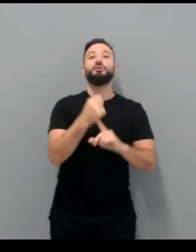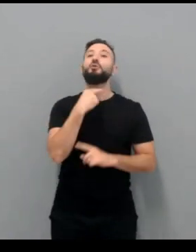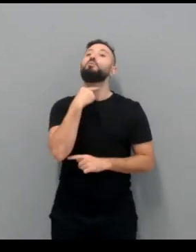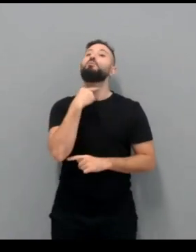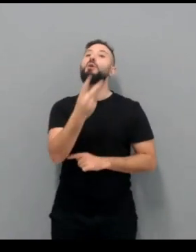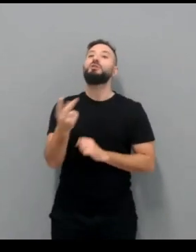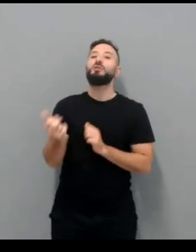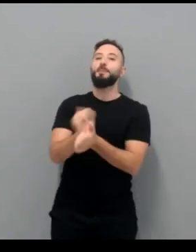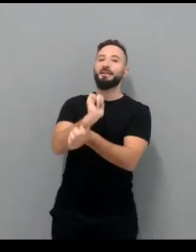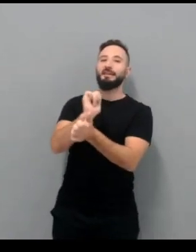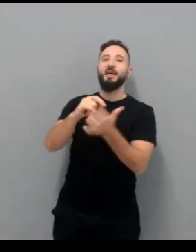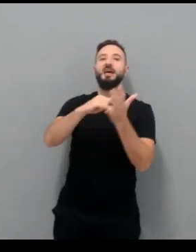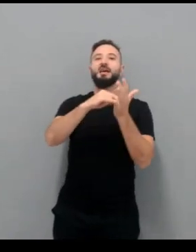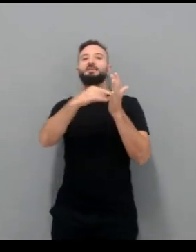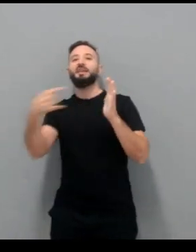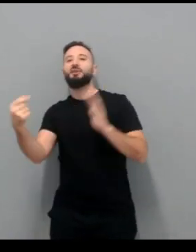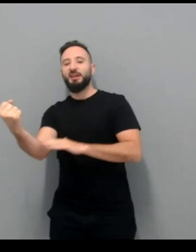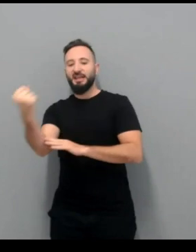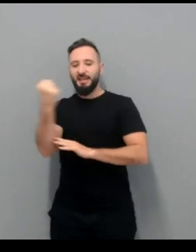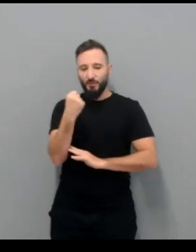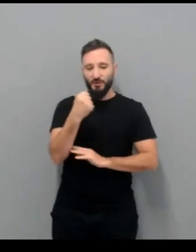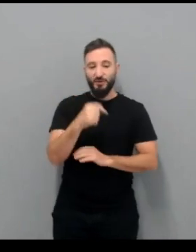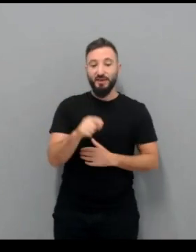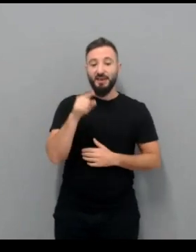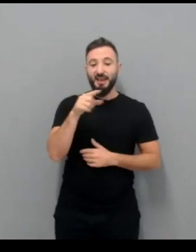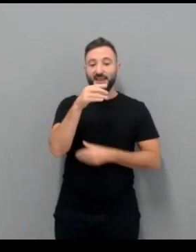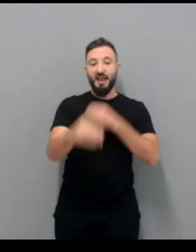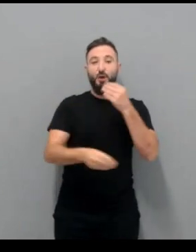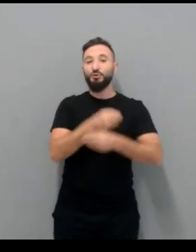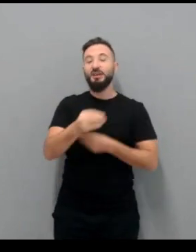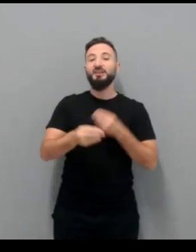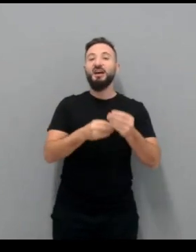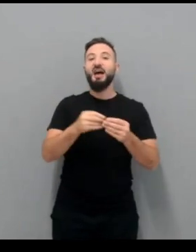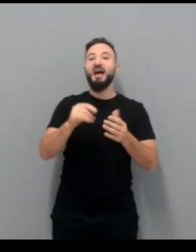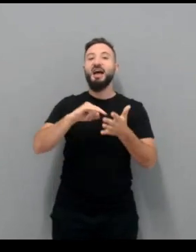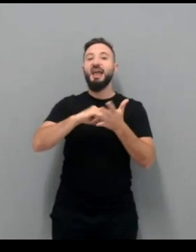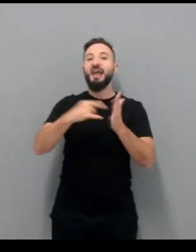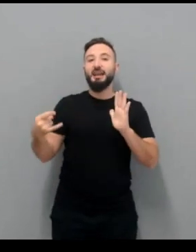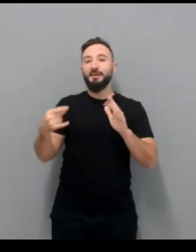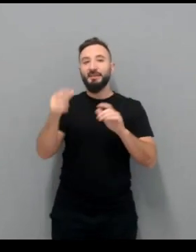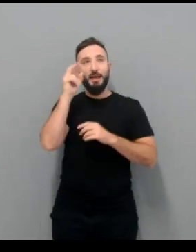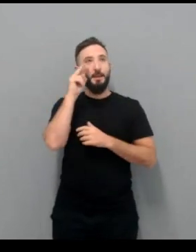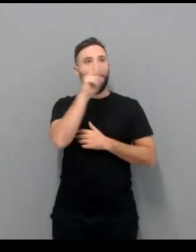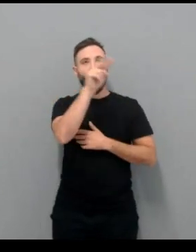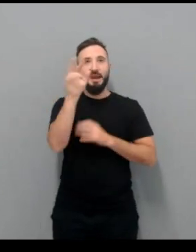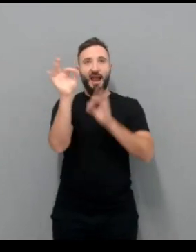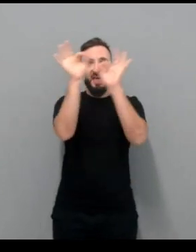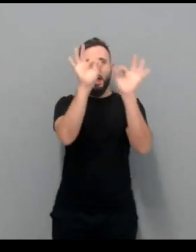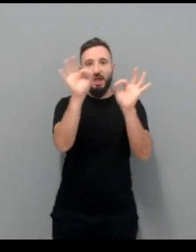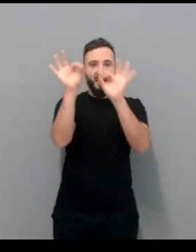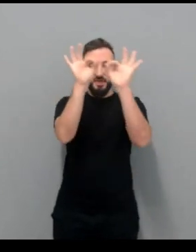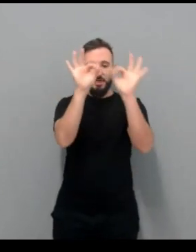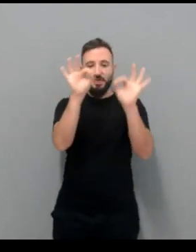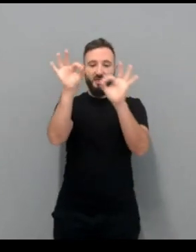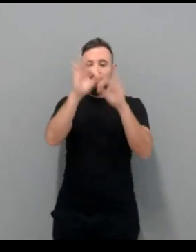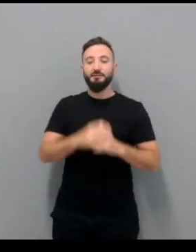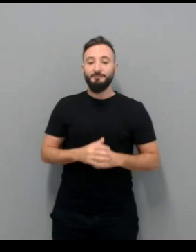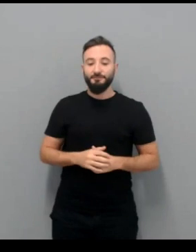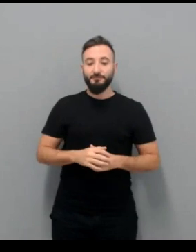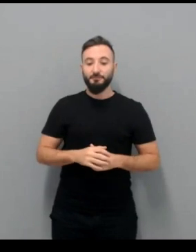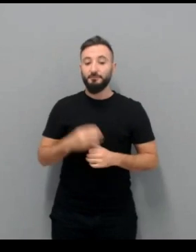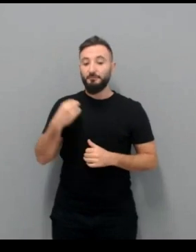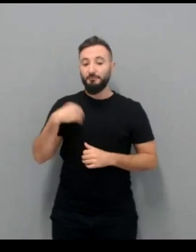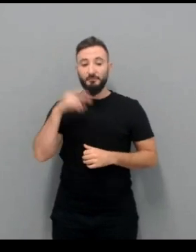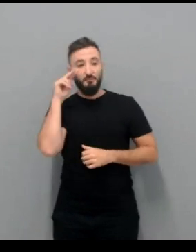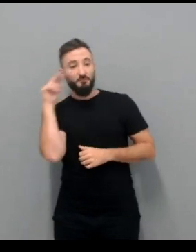en la tecnología de apoyo. Ella utiliza un dispositivo por mirada, de acceso por mirada, como